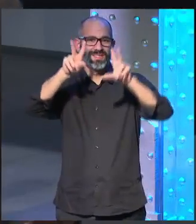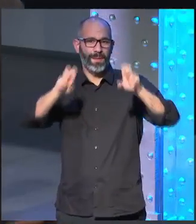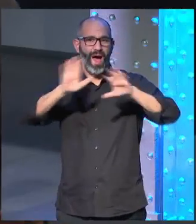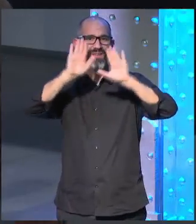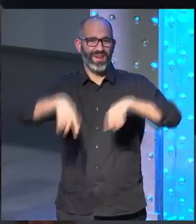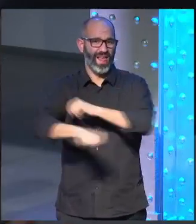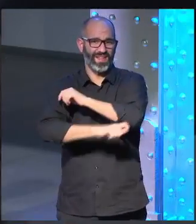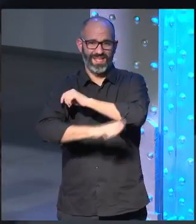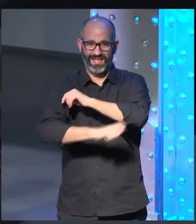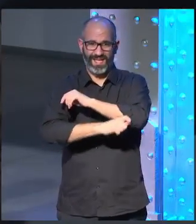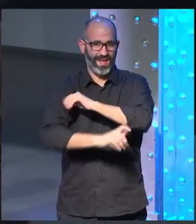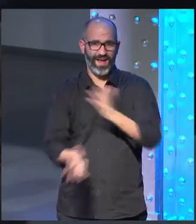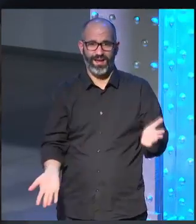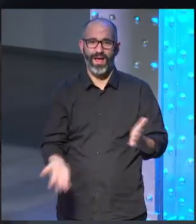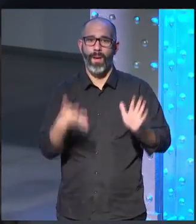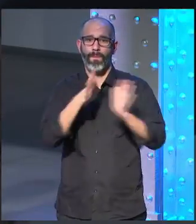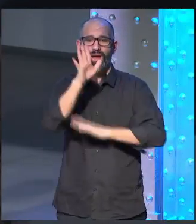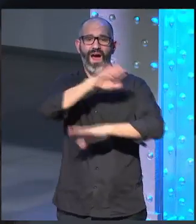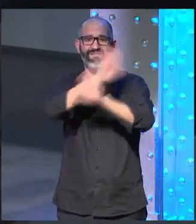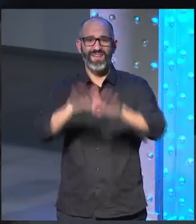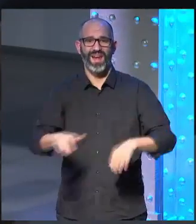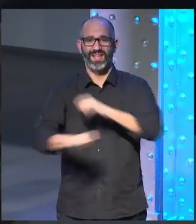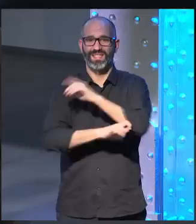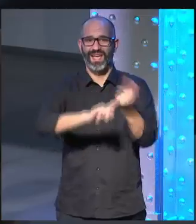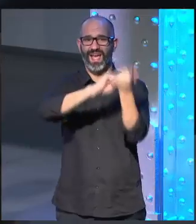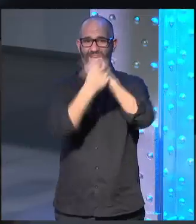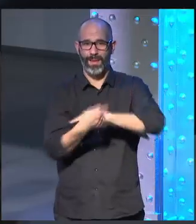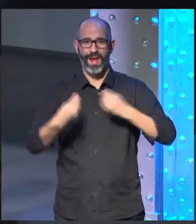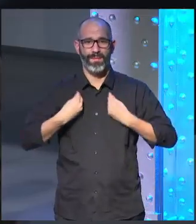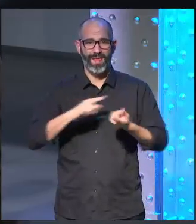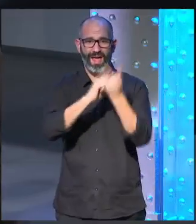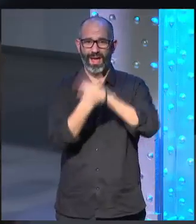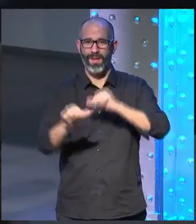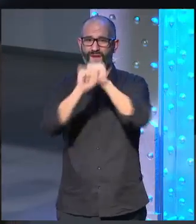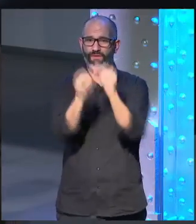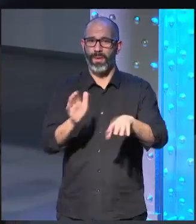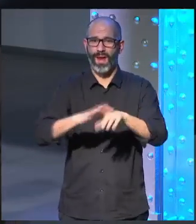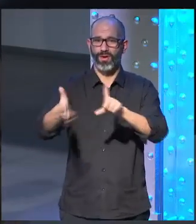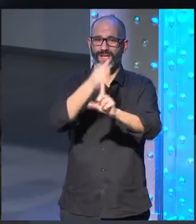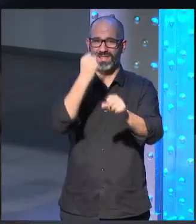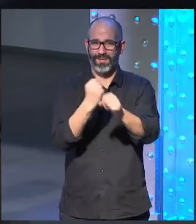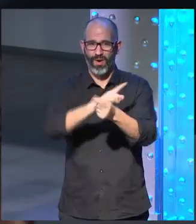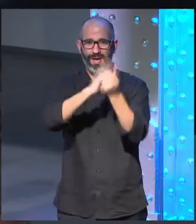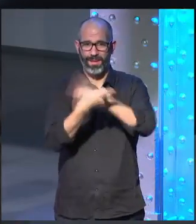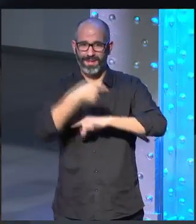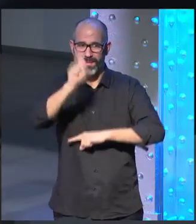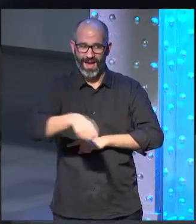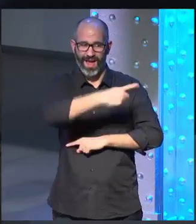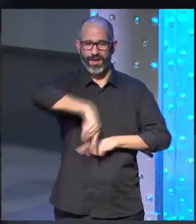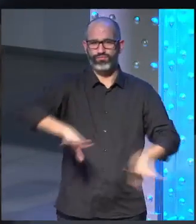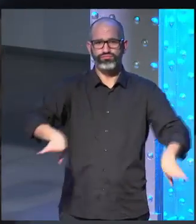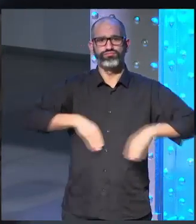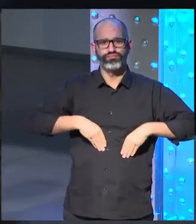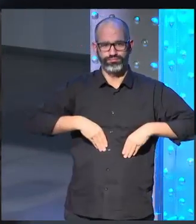de estrategia, porque las estrategias cambian, la vida cambia, la forma de encontrar trabajo también, y ellos lo tienen muy asumido, ¿no? Muy,